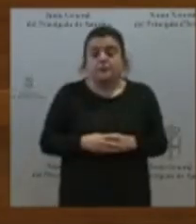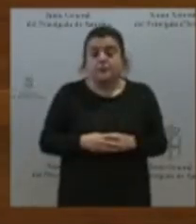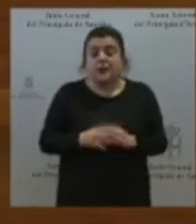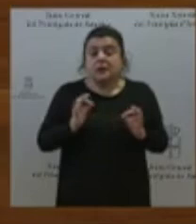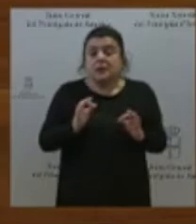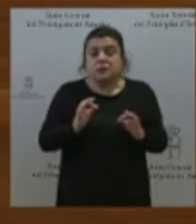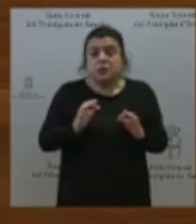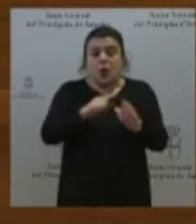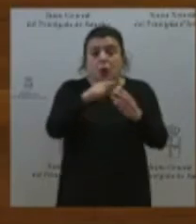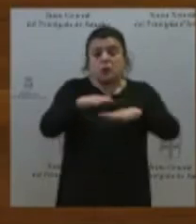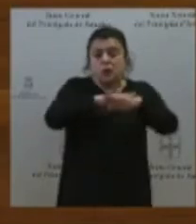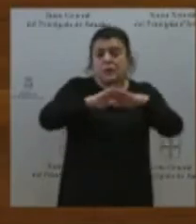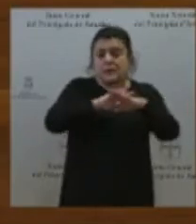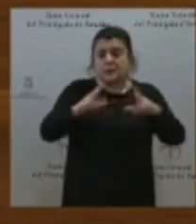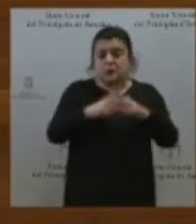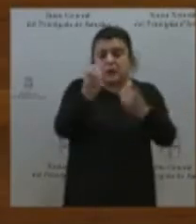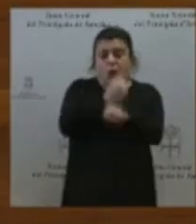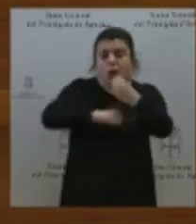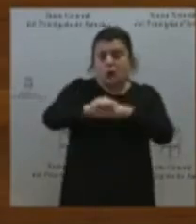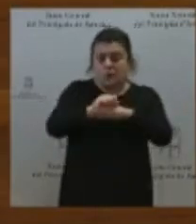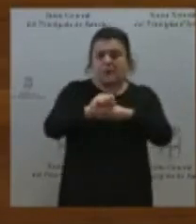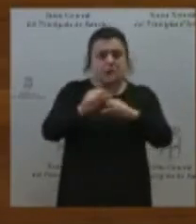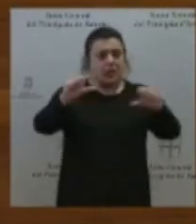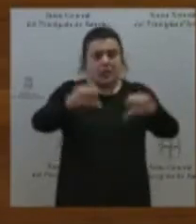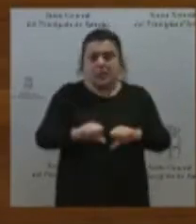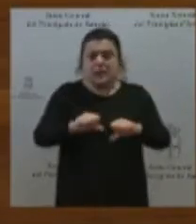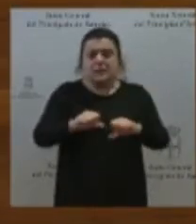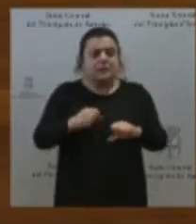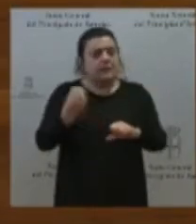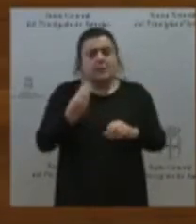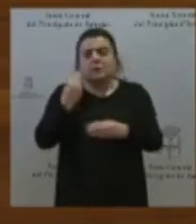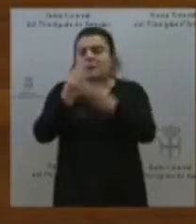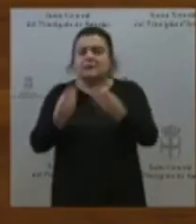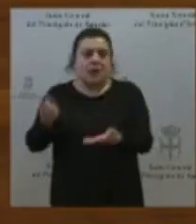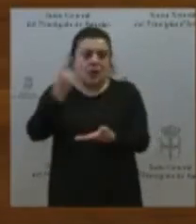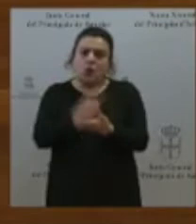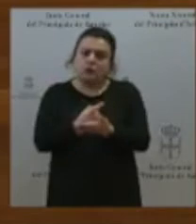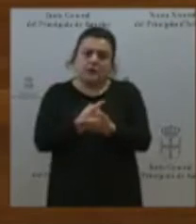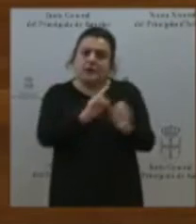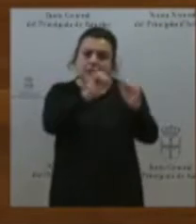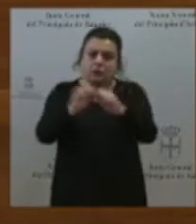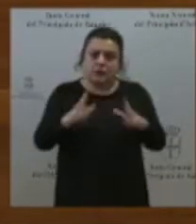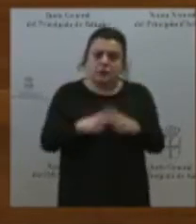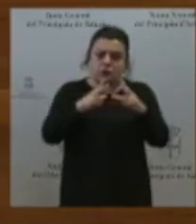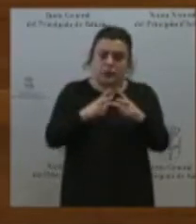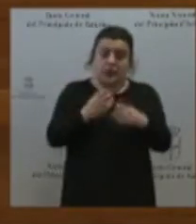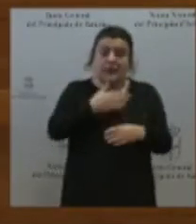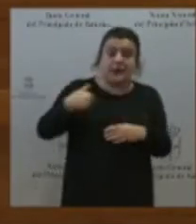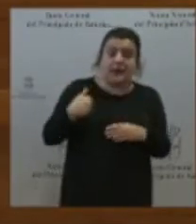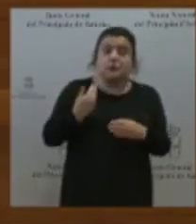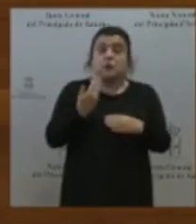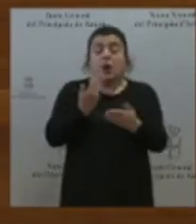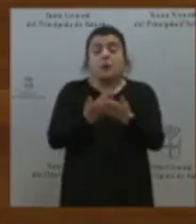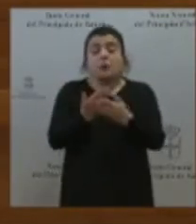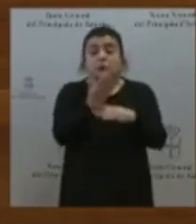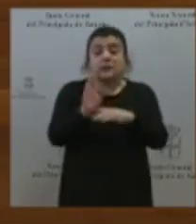obliga a repensar la protección social asturiana. Querríamos destacar 3 propuestas de resolución que apuntan a ello. En primer lugar, invitar al